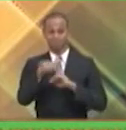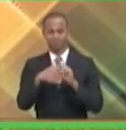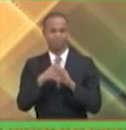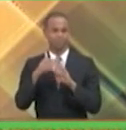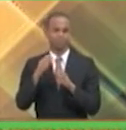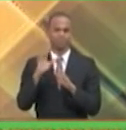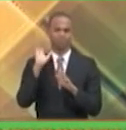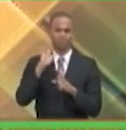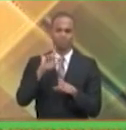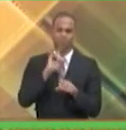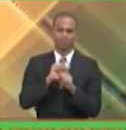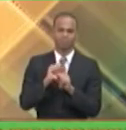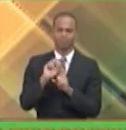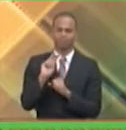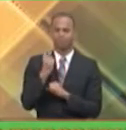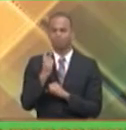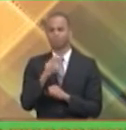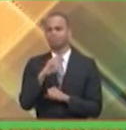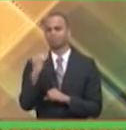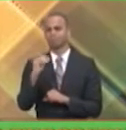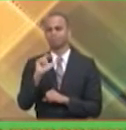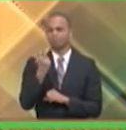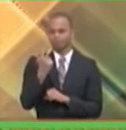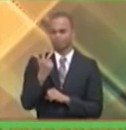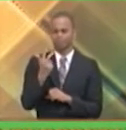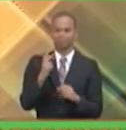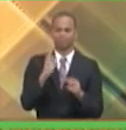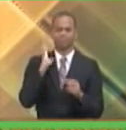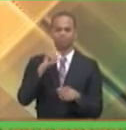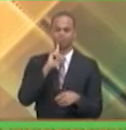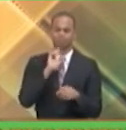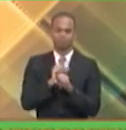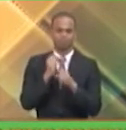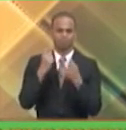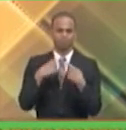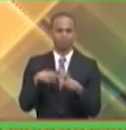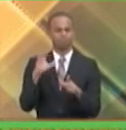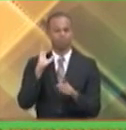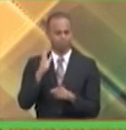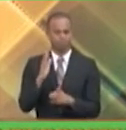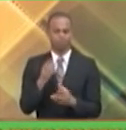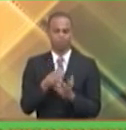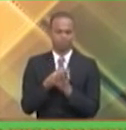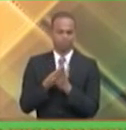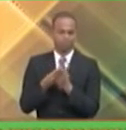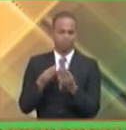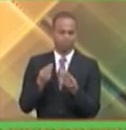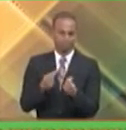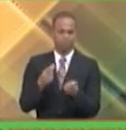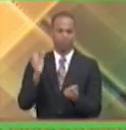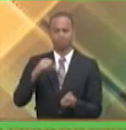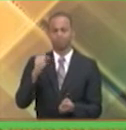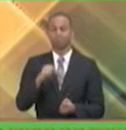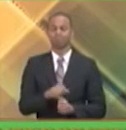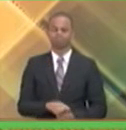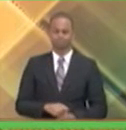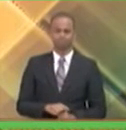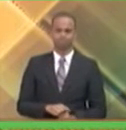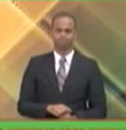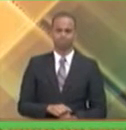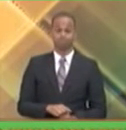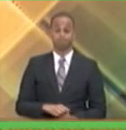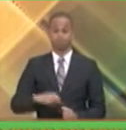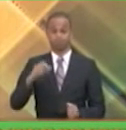Es decir, tanto la segunda como la tercera etapa, eso está garantizado, los fondos, etcétera. Sí, para sí, inmediatamente